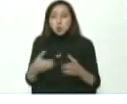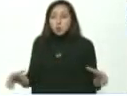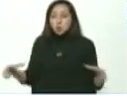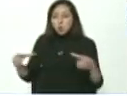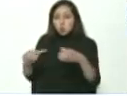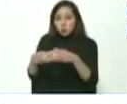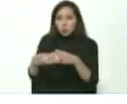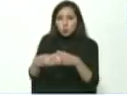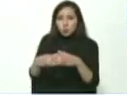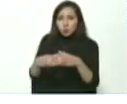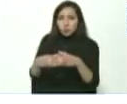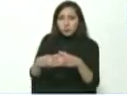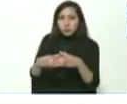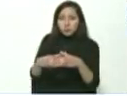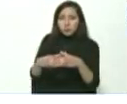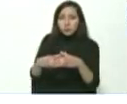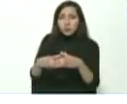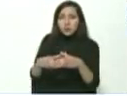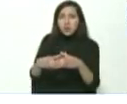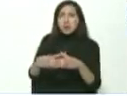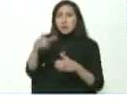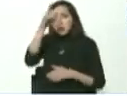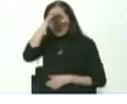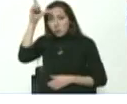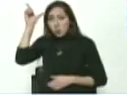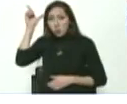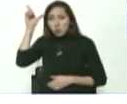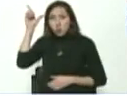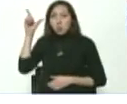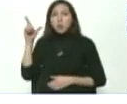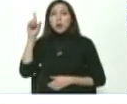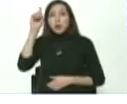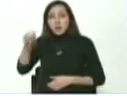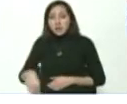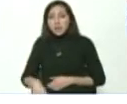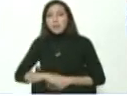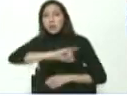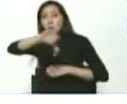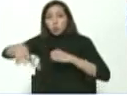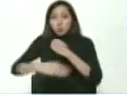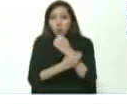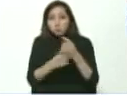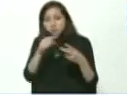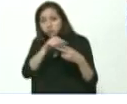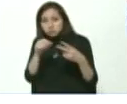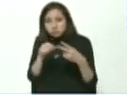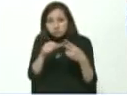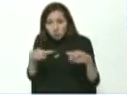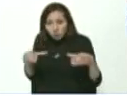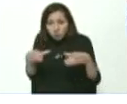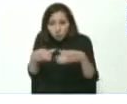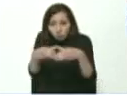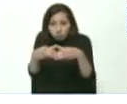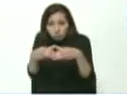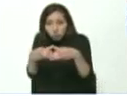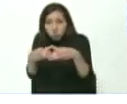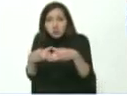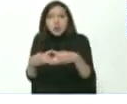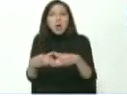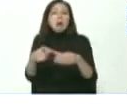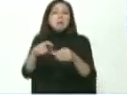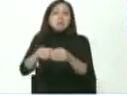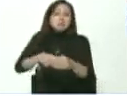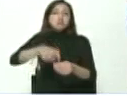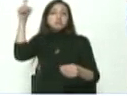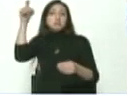monstruo de Madrid, Leopoldo López, del Bobolongo, Juan Guaidó, y ellos, ese grupo, se había quedado por fuera